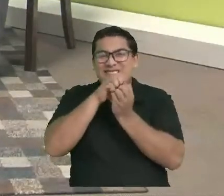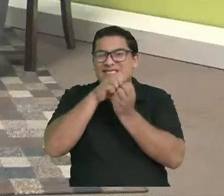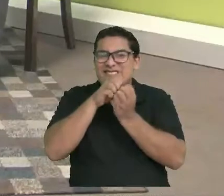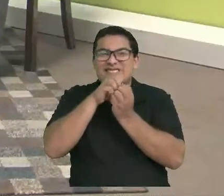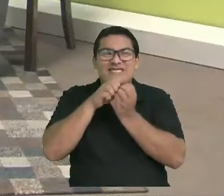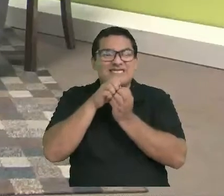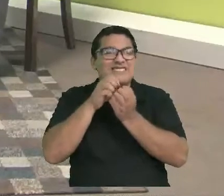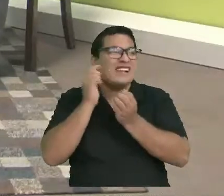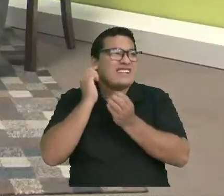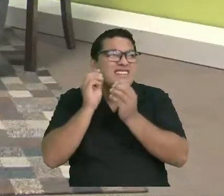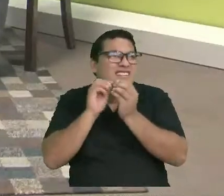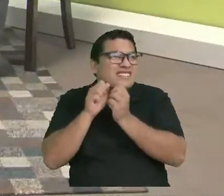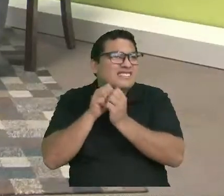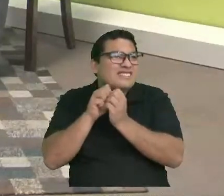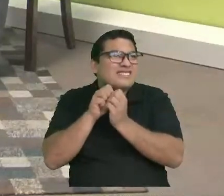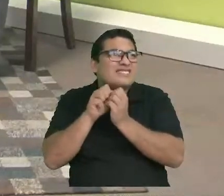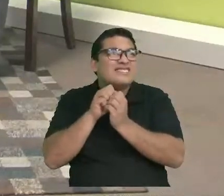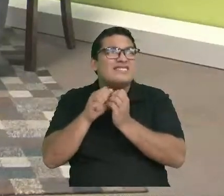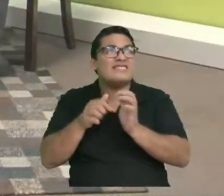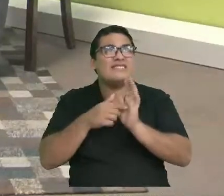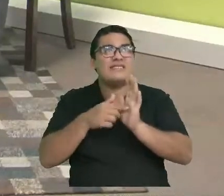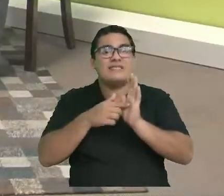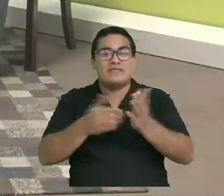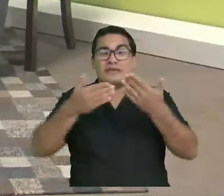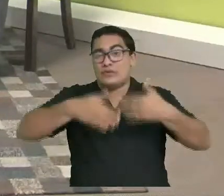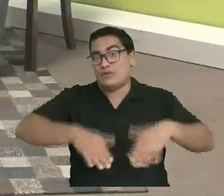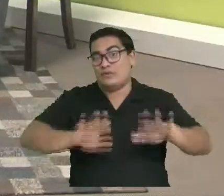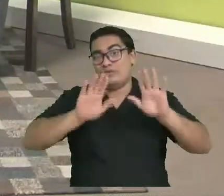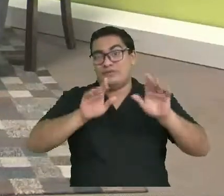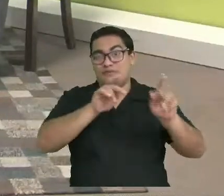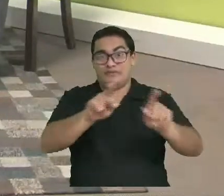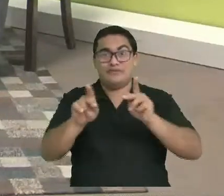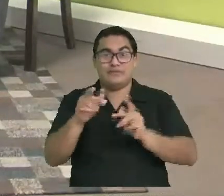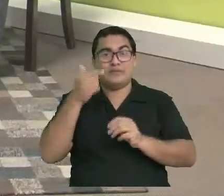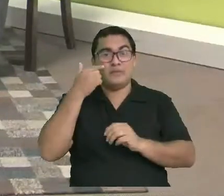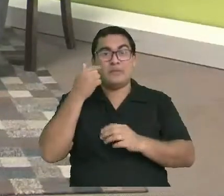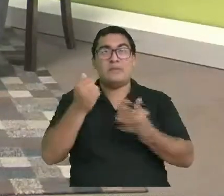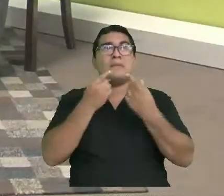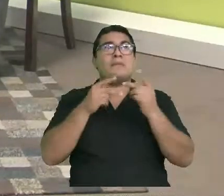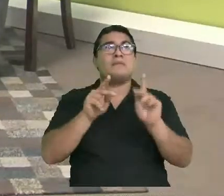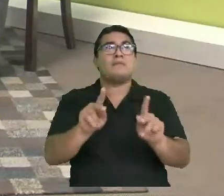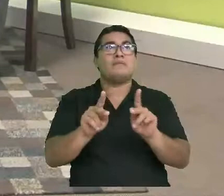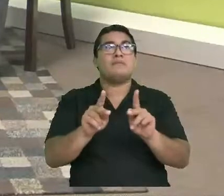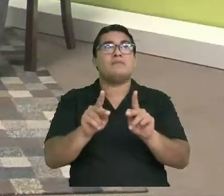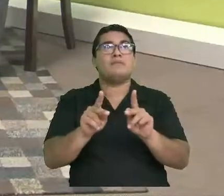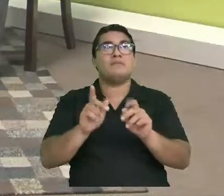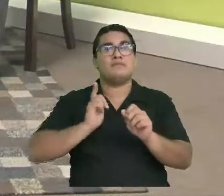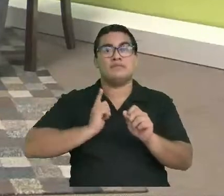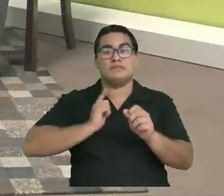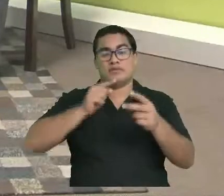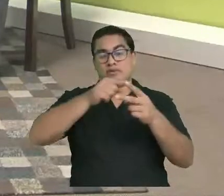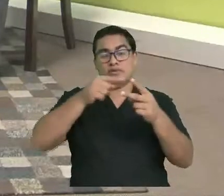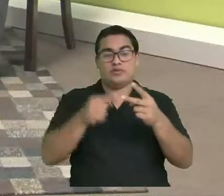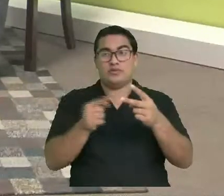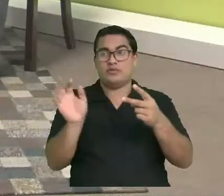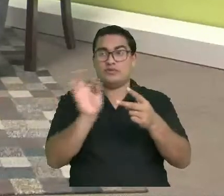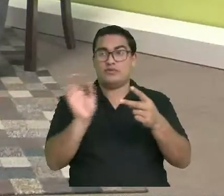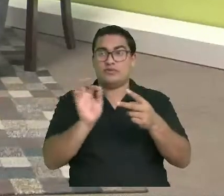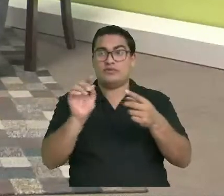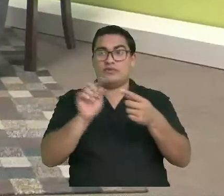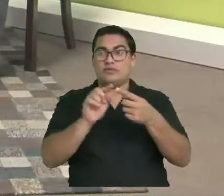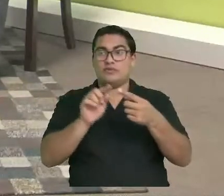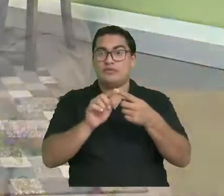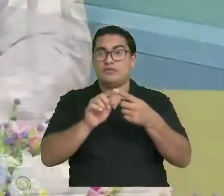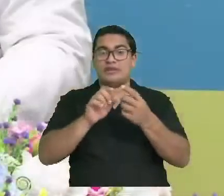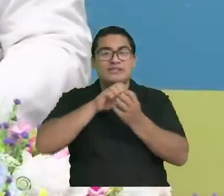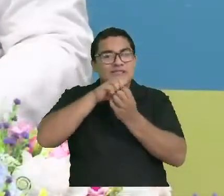es rechinamiento dental? Como comúnmente se conoce, ¿verdad? Uh-huh. Pero básicamente tiene dos presentaciones. El rechinamiento como